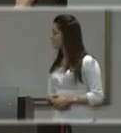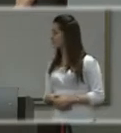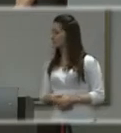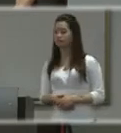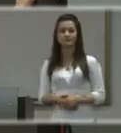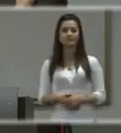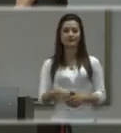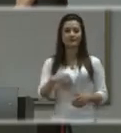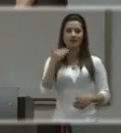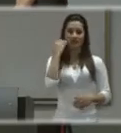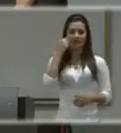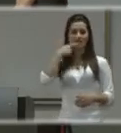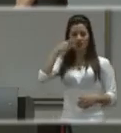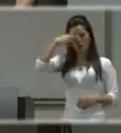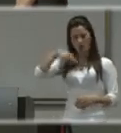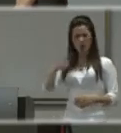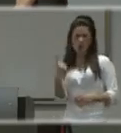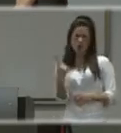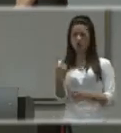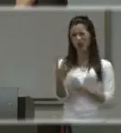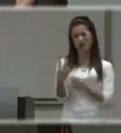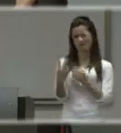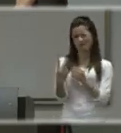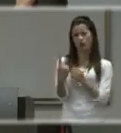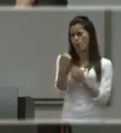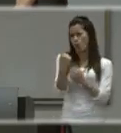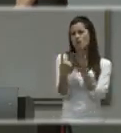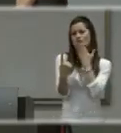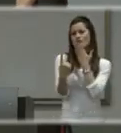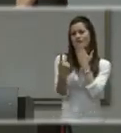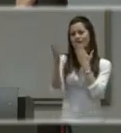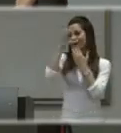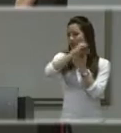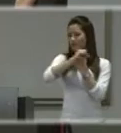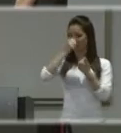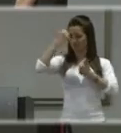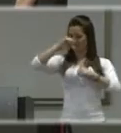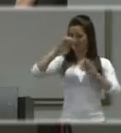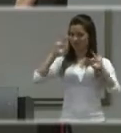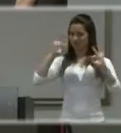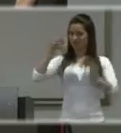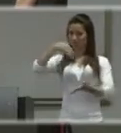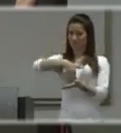solo quiero uno, dos es mucho, ¿no? Entonces, también hay como un criterio ahí claramente demostrado.